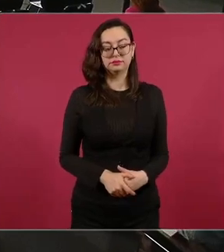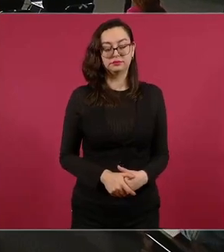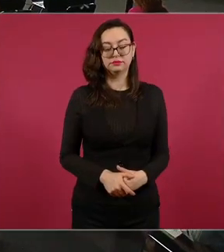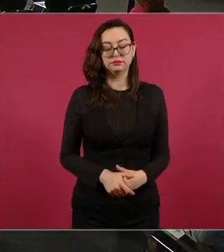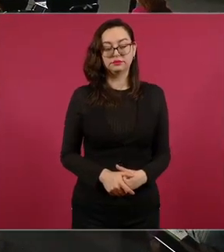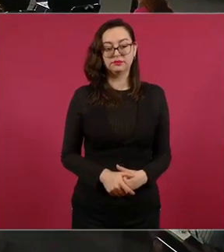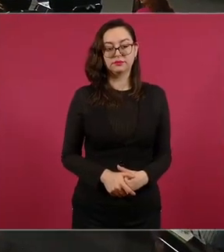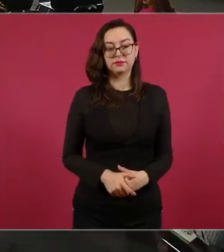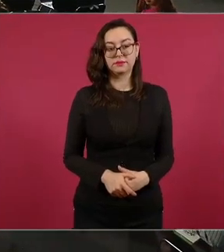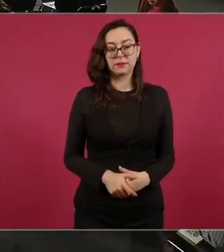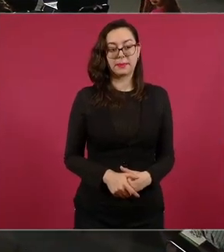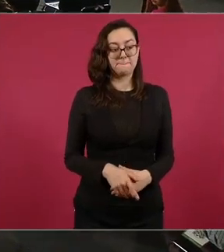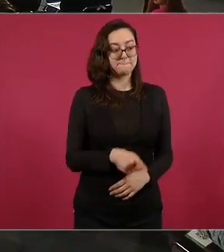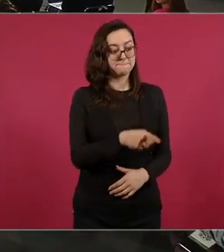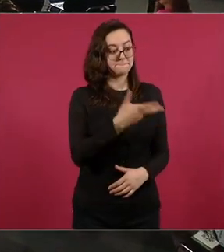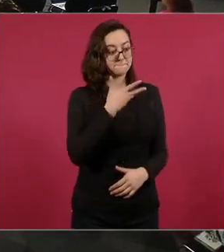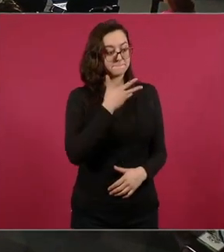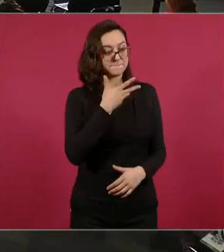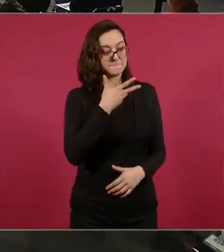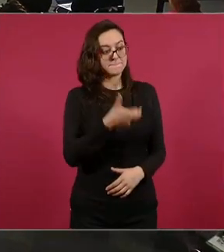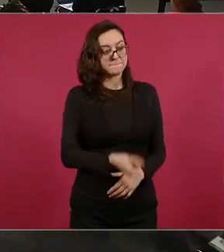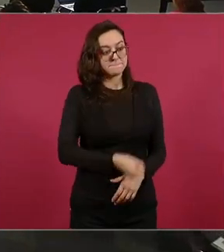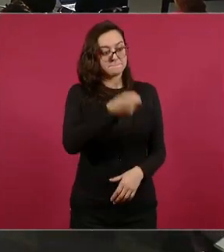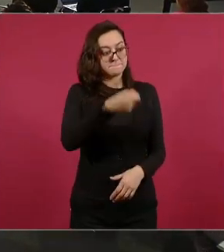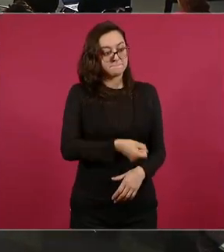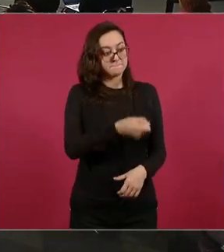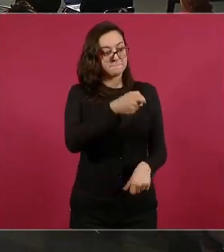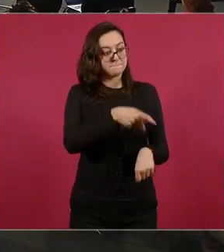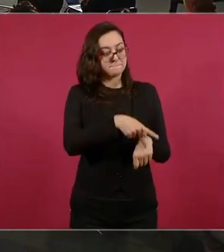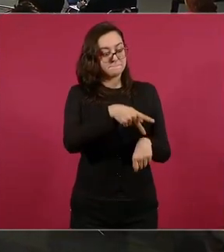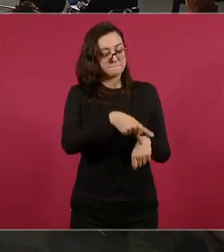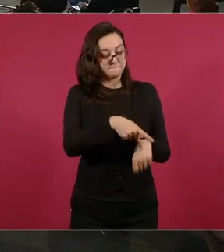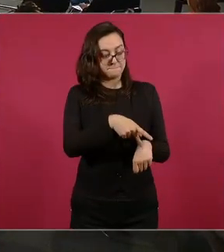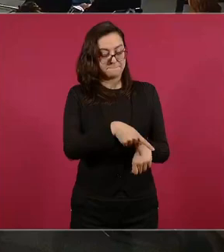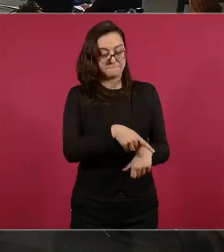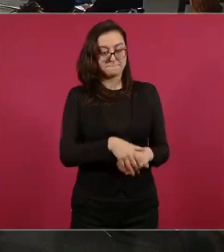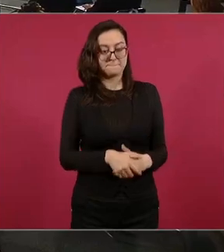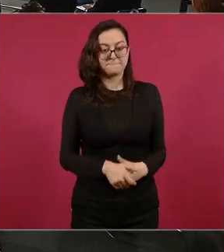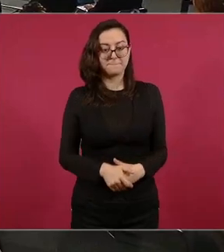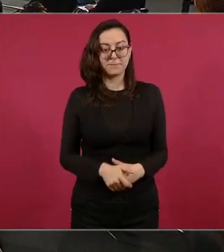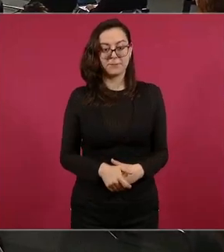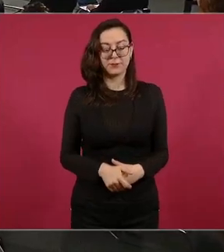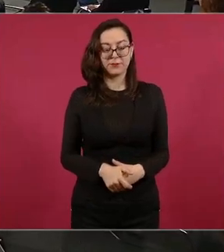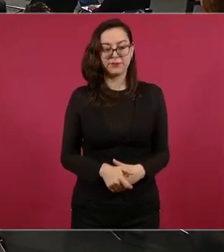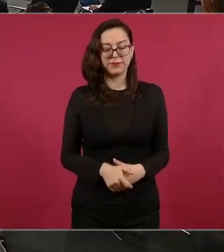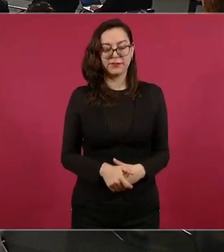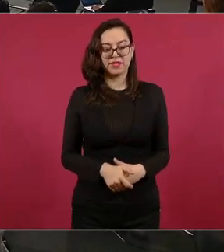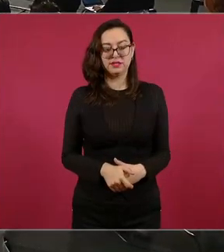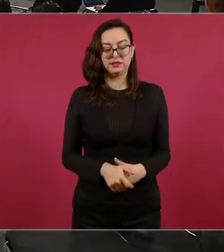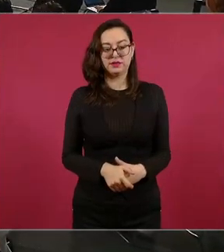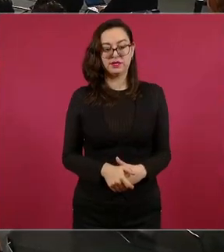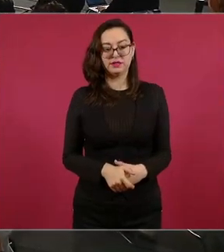que te di de las piedras? No, la tiene aquí. A ver, les voy a mostrar